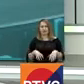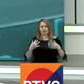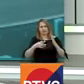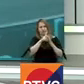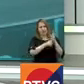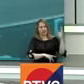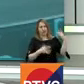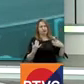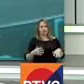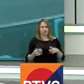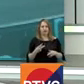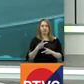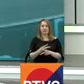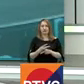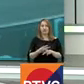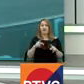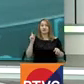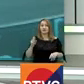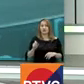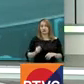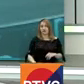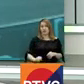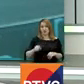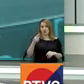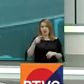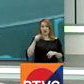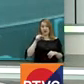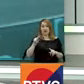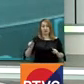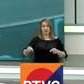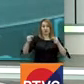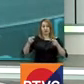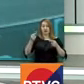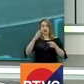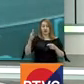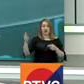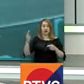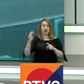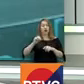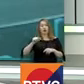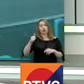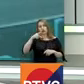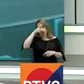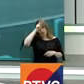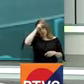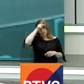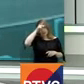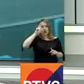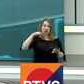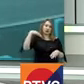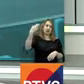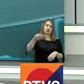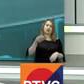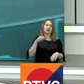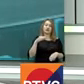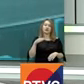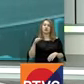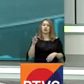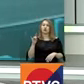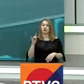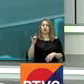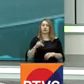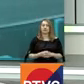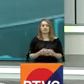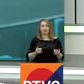carretera de la selección colombia por cierto esta será la primera de las tres finales en barranquilla los otros partidos son frente a perú y después frente a bolivia pero hablemos de la